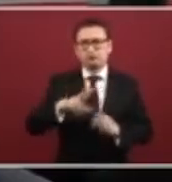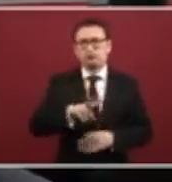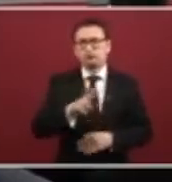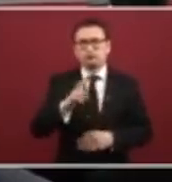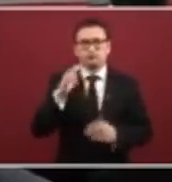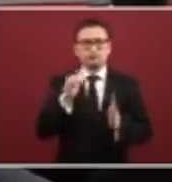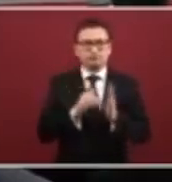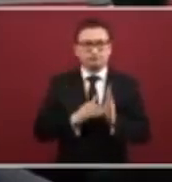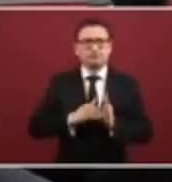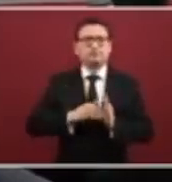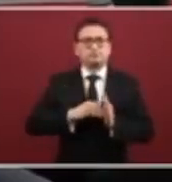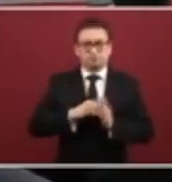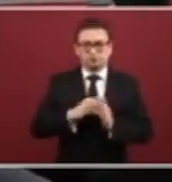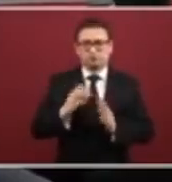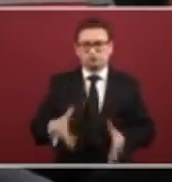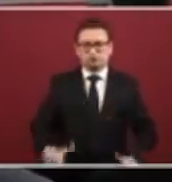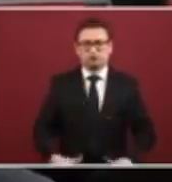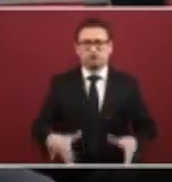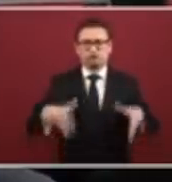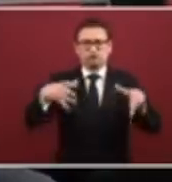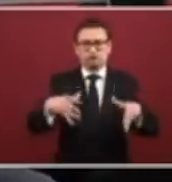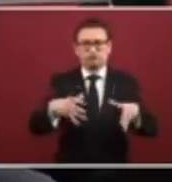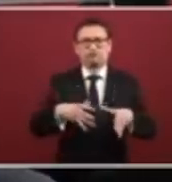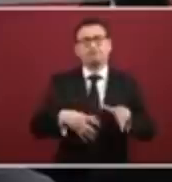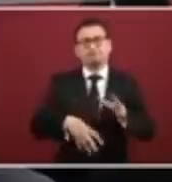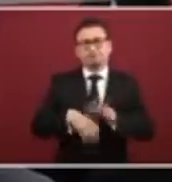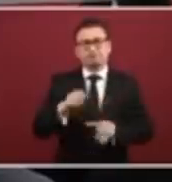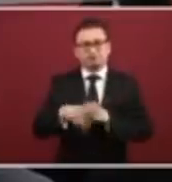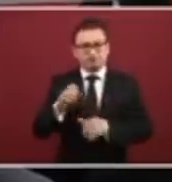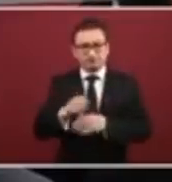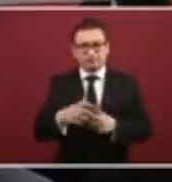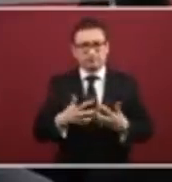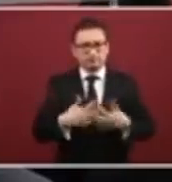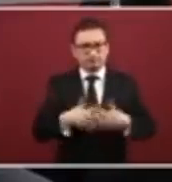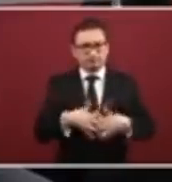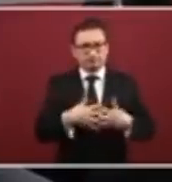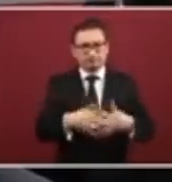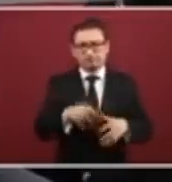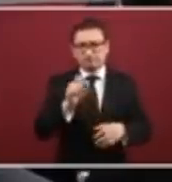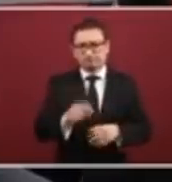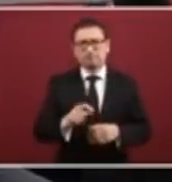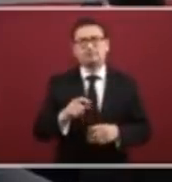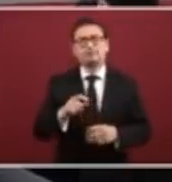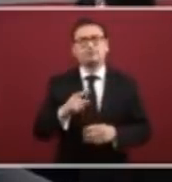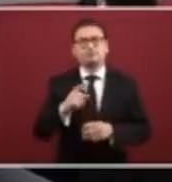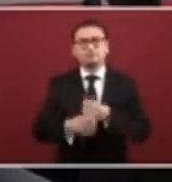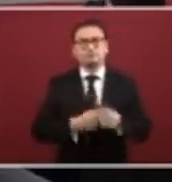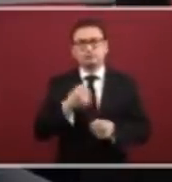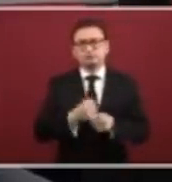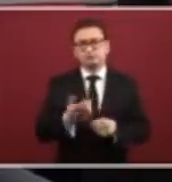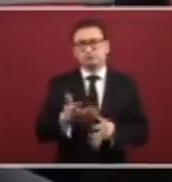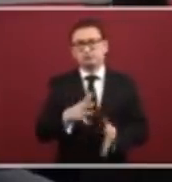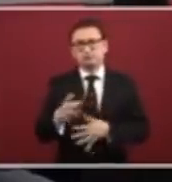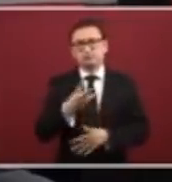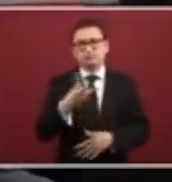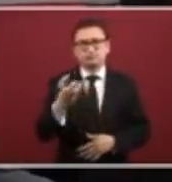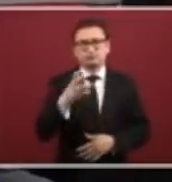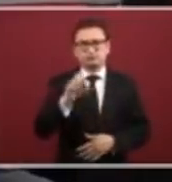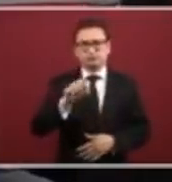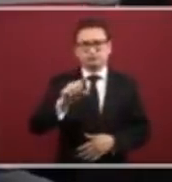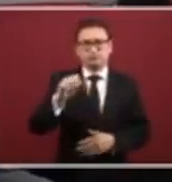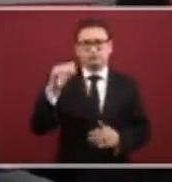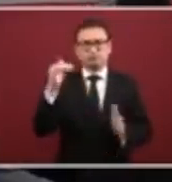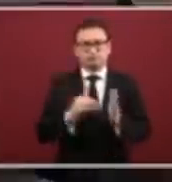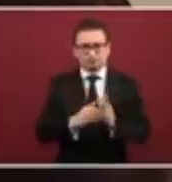diarios, mientras que la producción promedio para el mismo año fue de 360.000